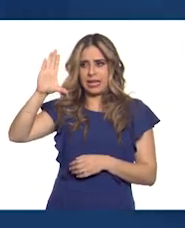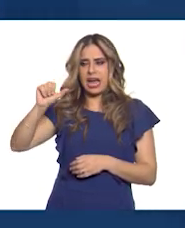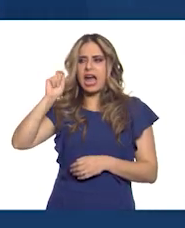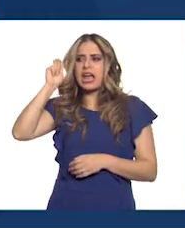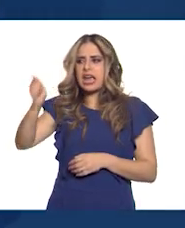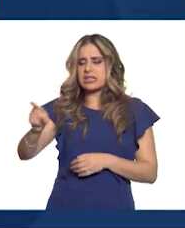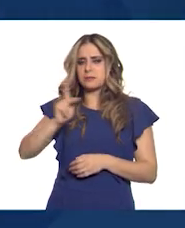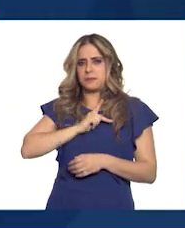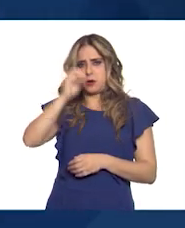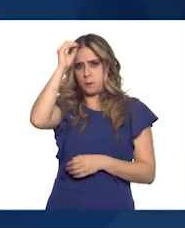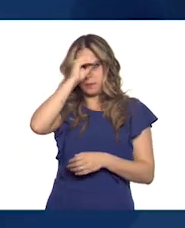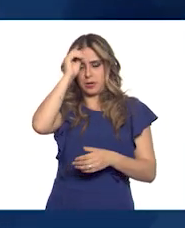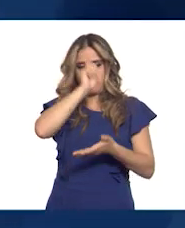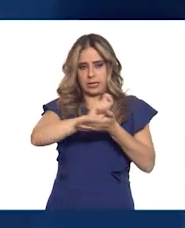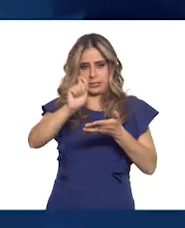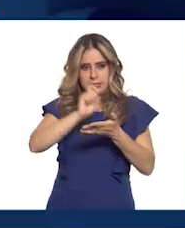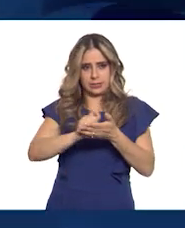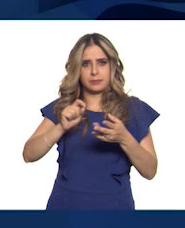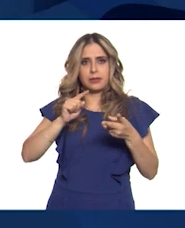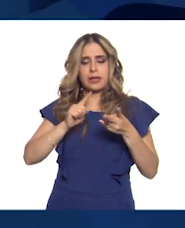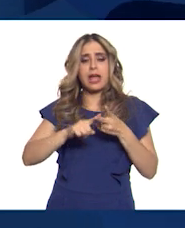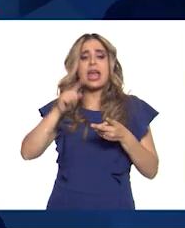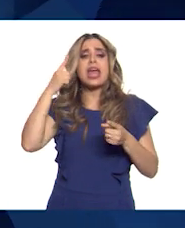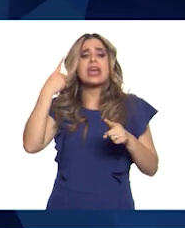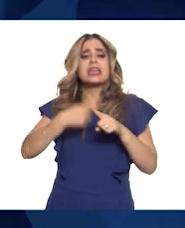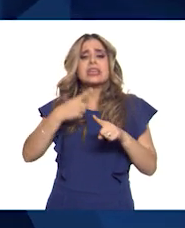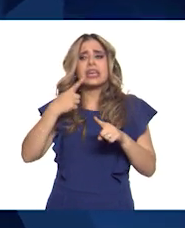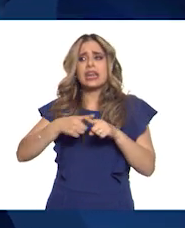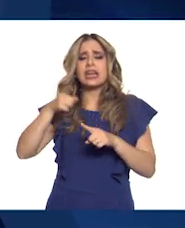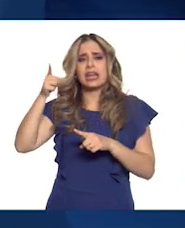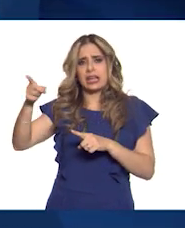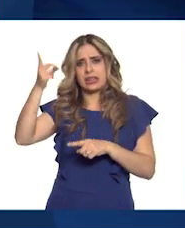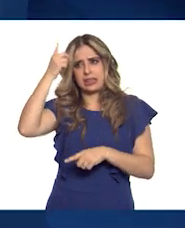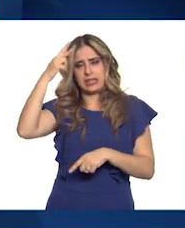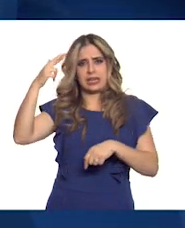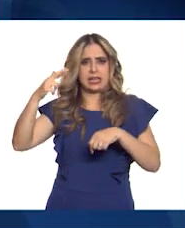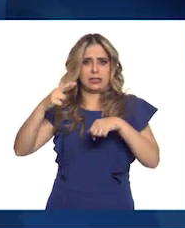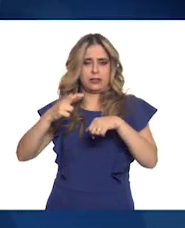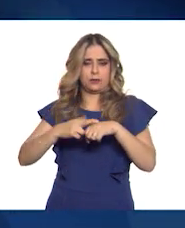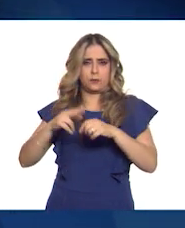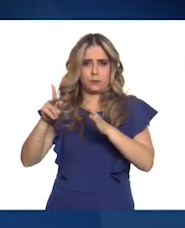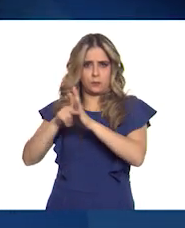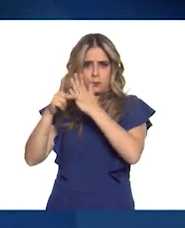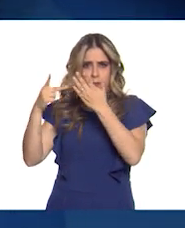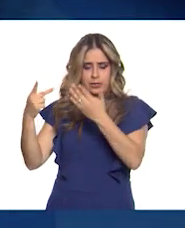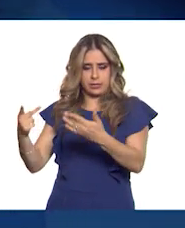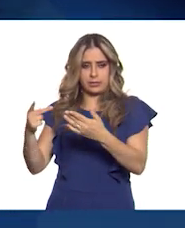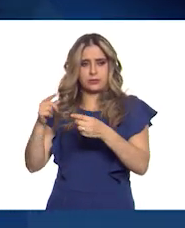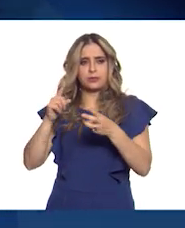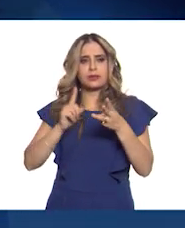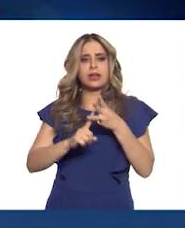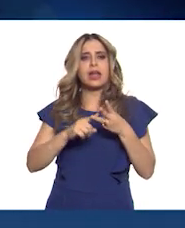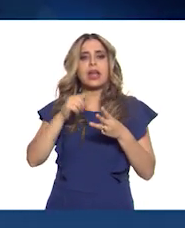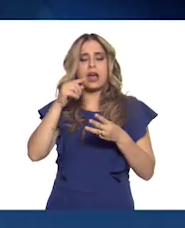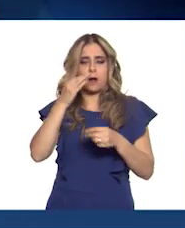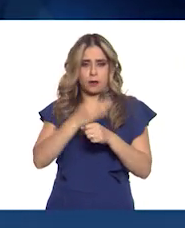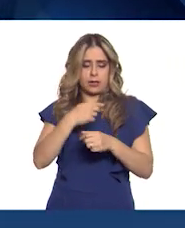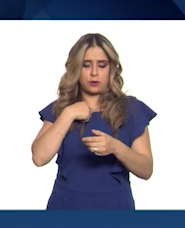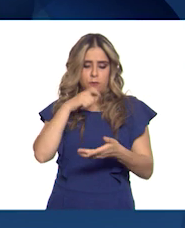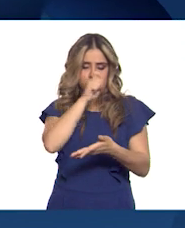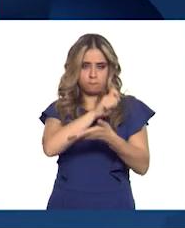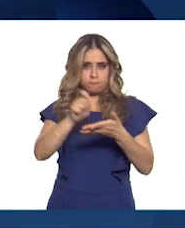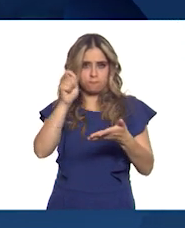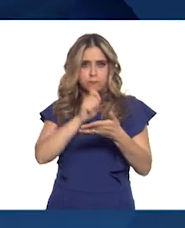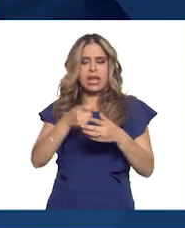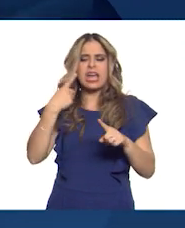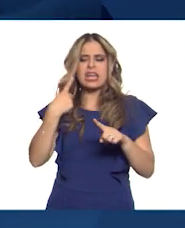de esta carta es el director de la publicación. La entrada, que es mi introducción en la carta, indica